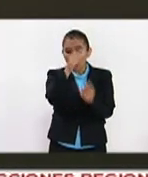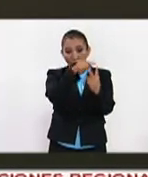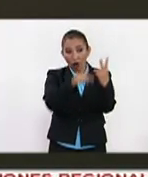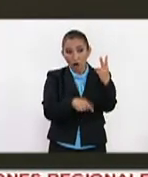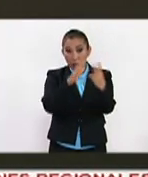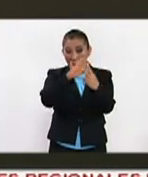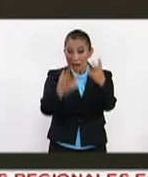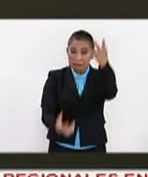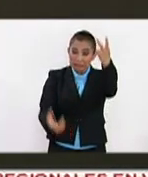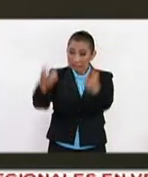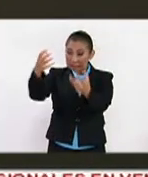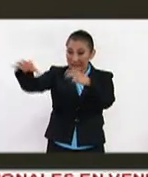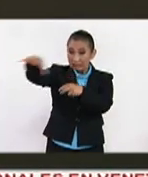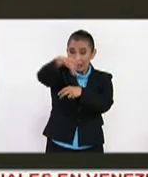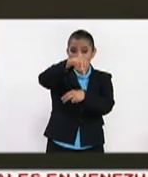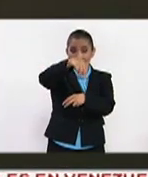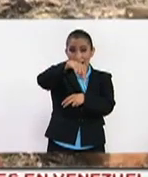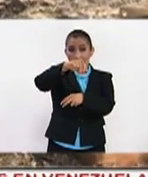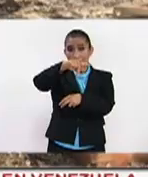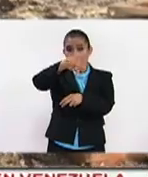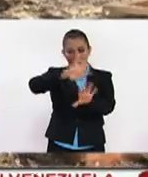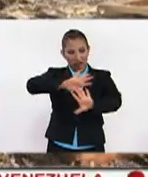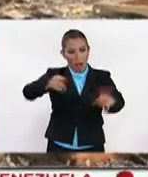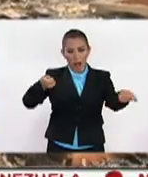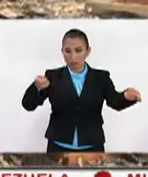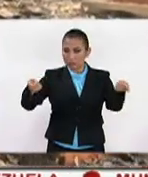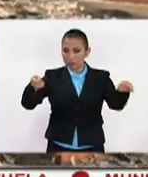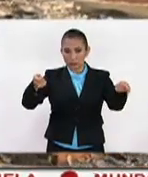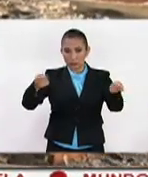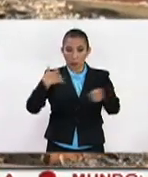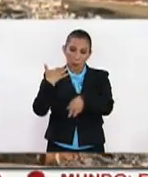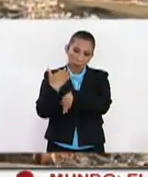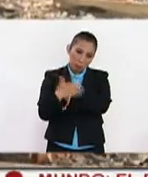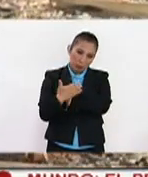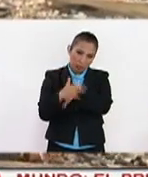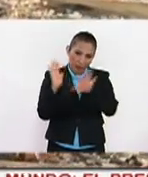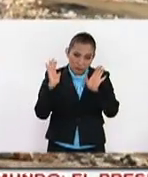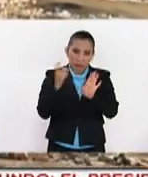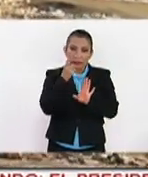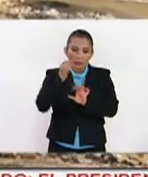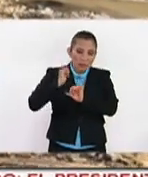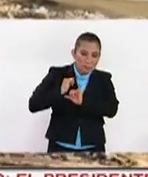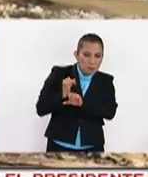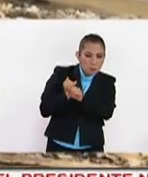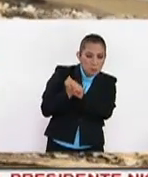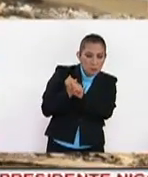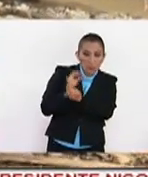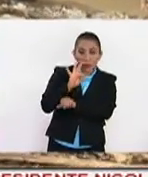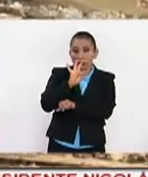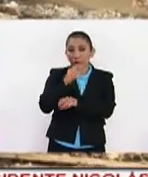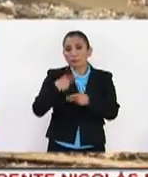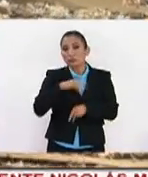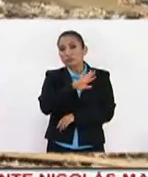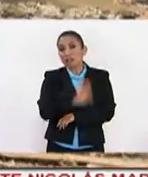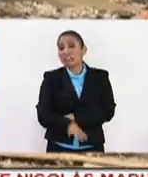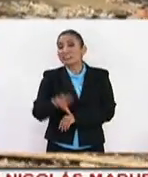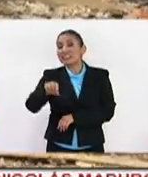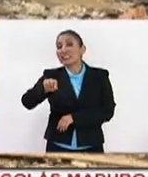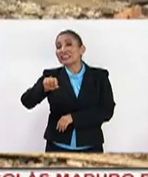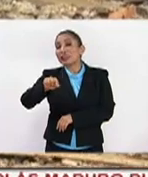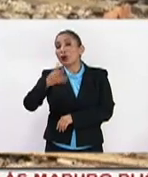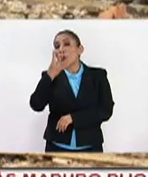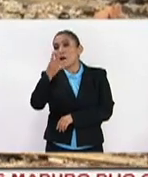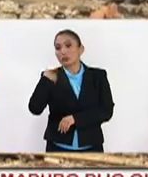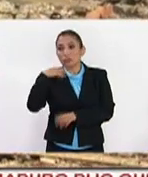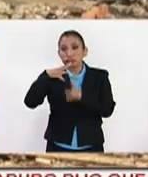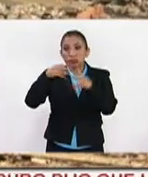los mayores incendios en el Valle de Napa están controlados de manera parcial. De acuerdo con las autoridades locales, 40 personas han muerto y 74